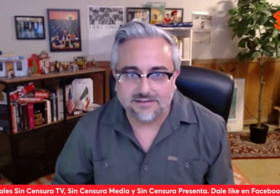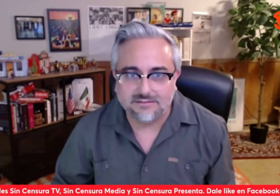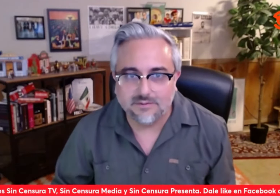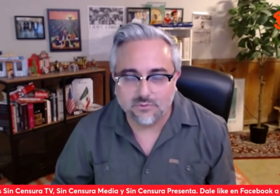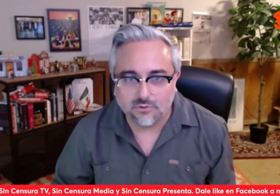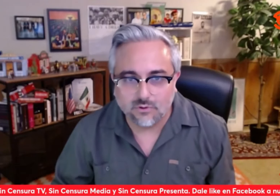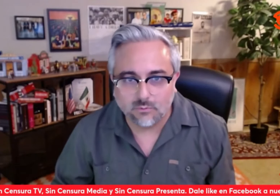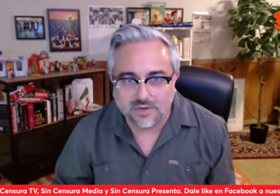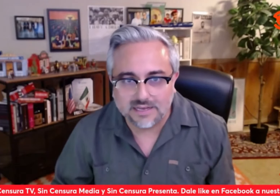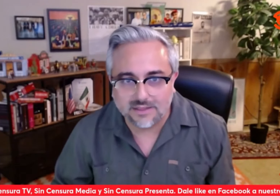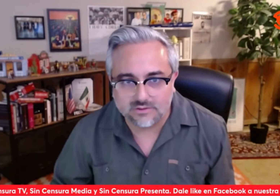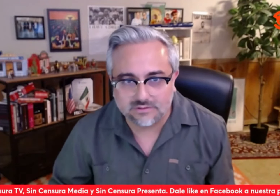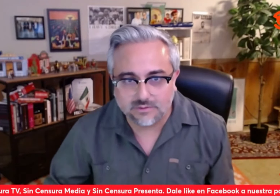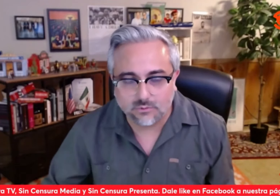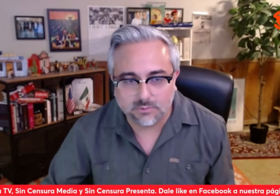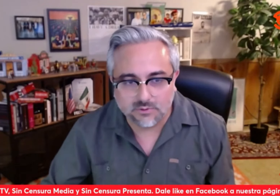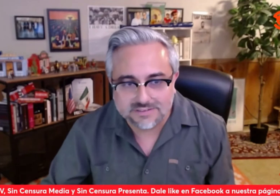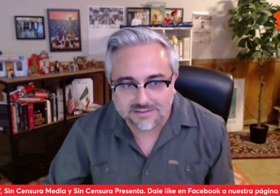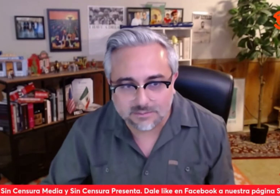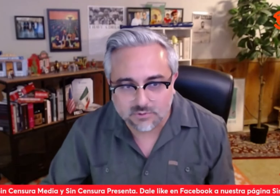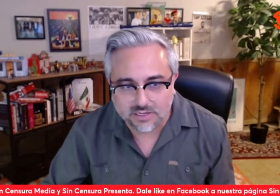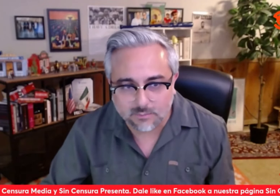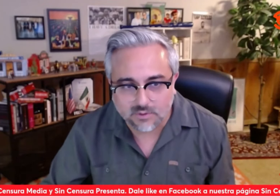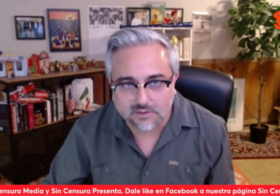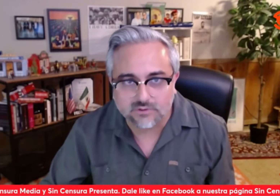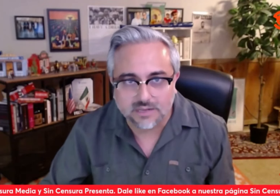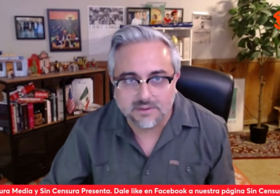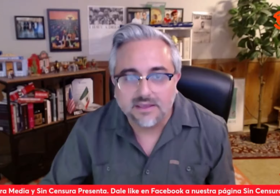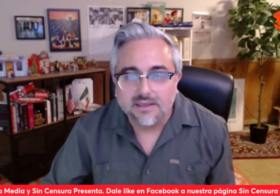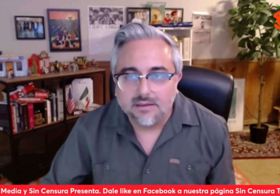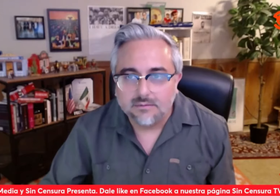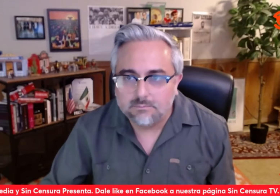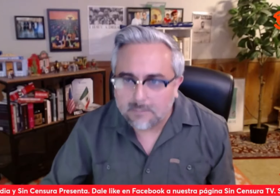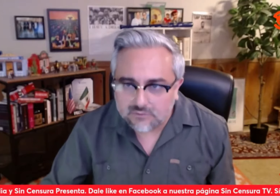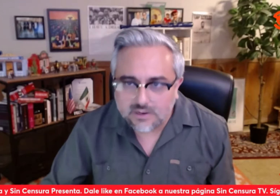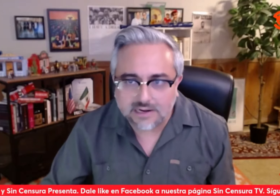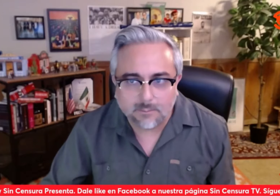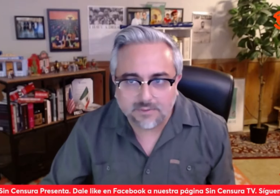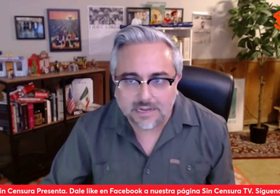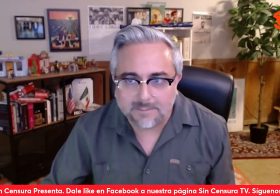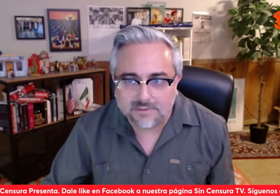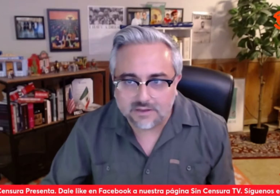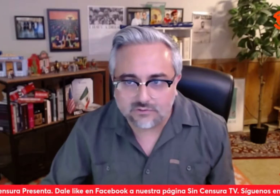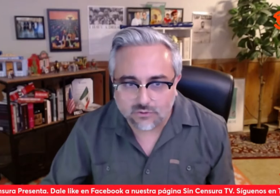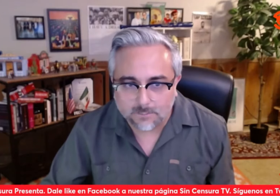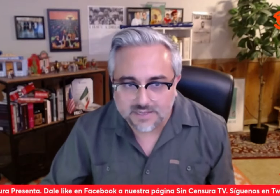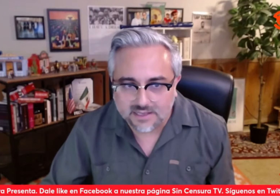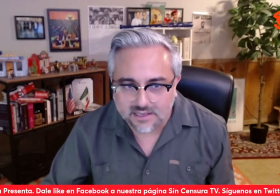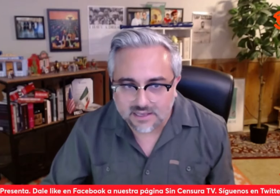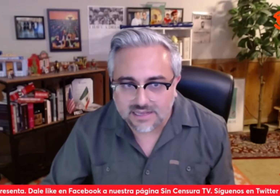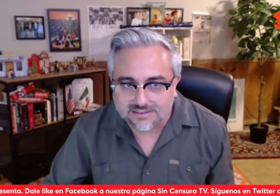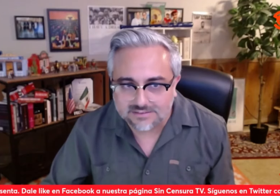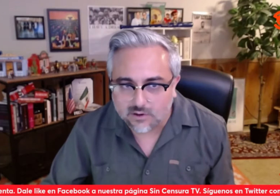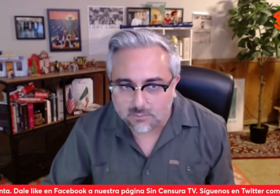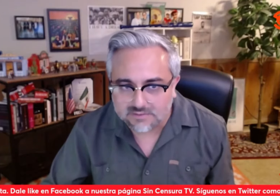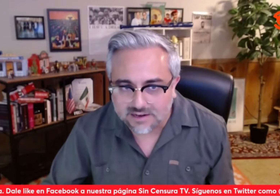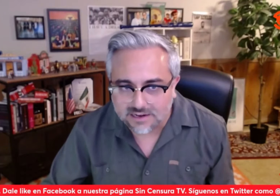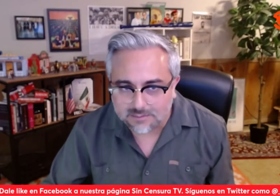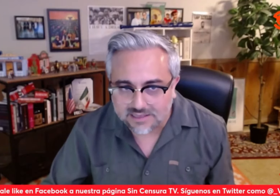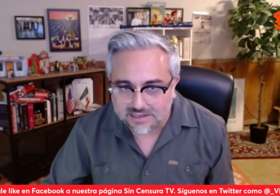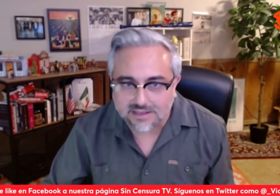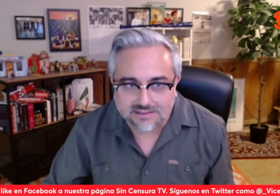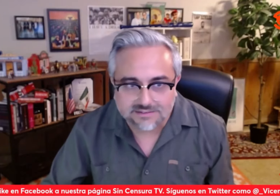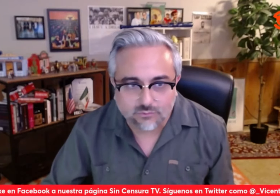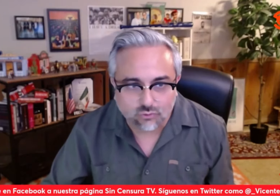de pseudocomunicadores, de pseudoperiodistas. Le pido al equipo que nos grabe. Vamos a hacer una recapitulación. Mire, antes de que comenzara